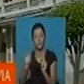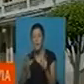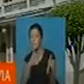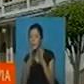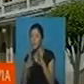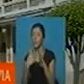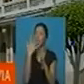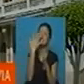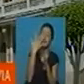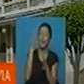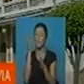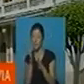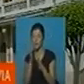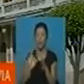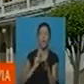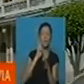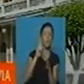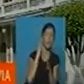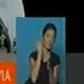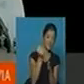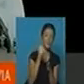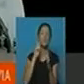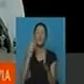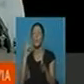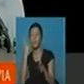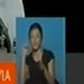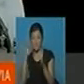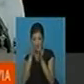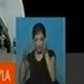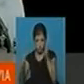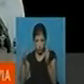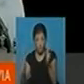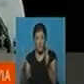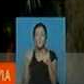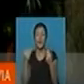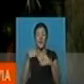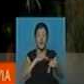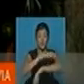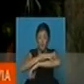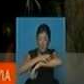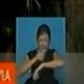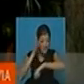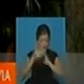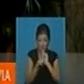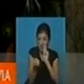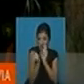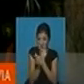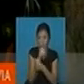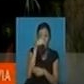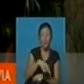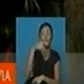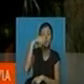del 5% entre 2016 y 2020, reduciendo la extrema pobreza del 17% actual